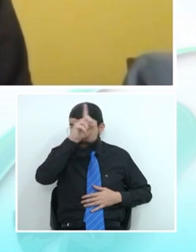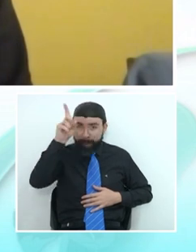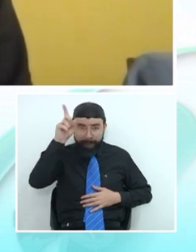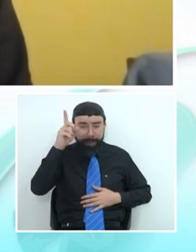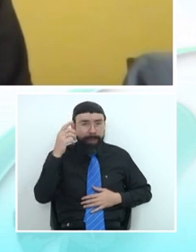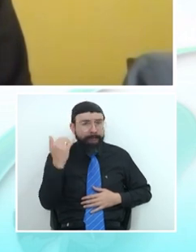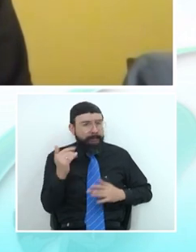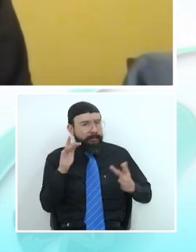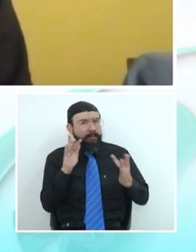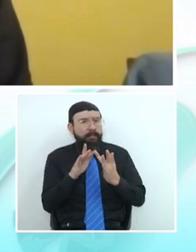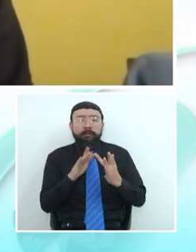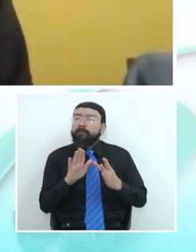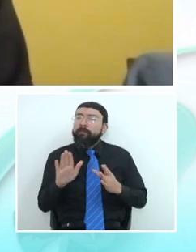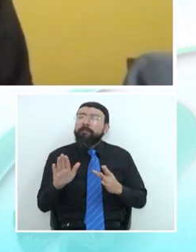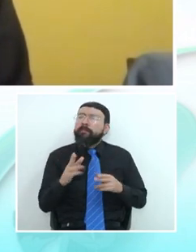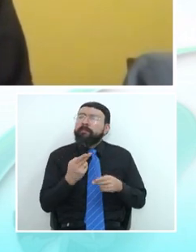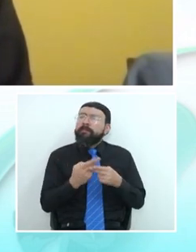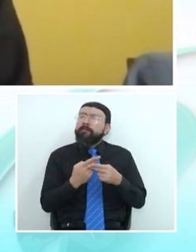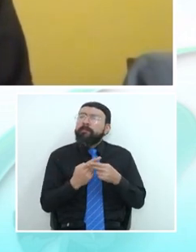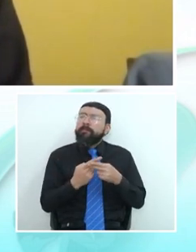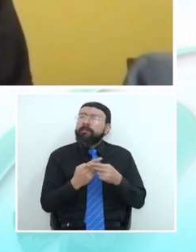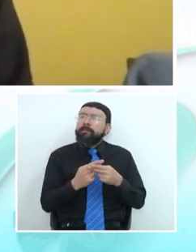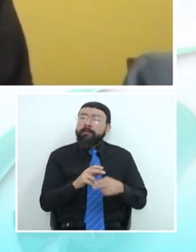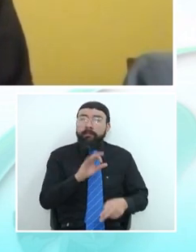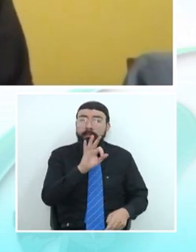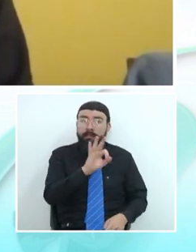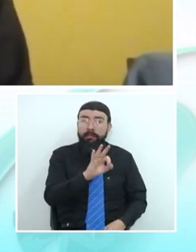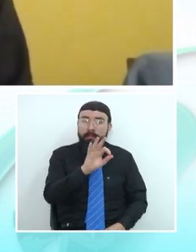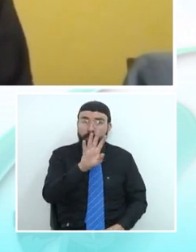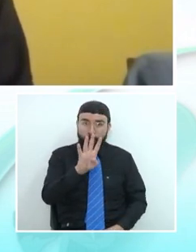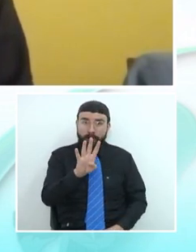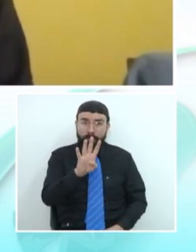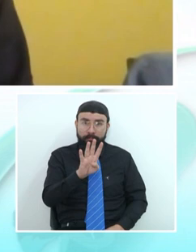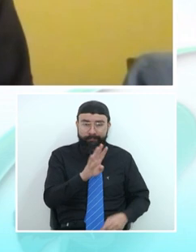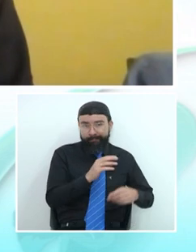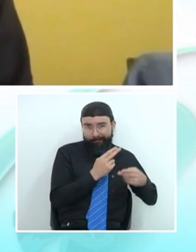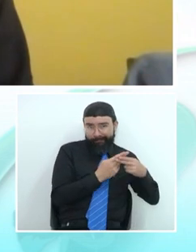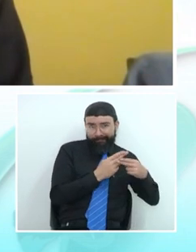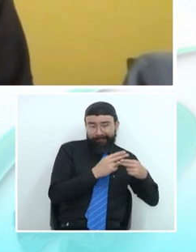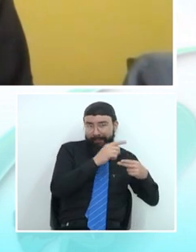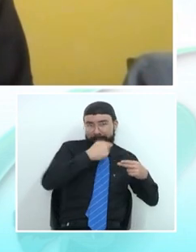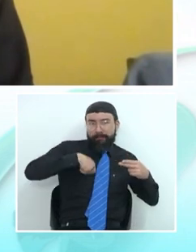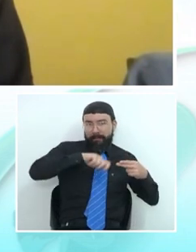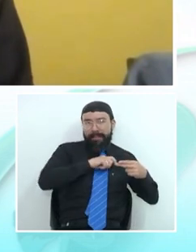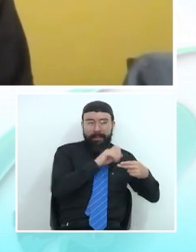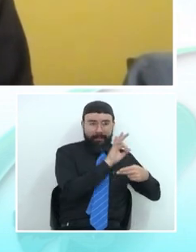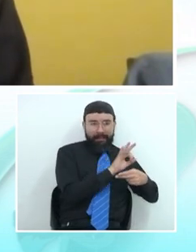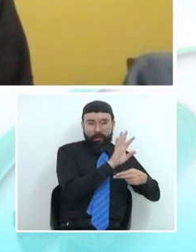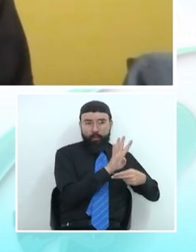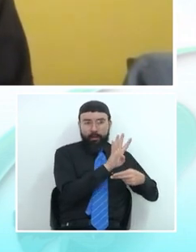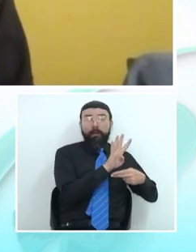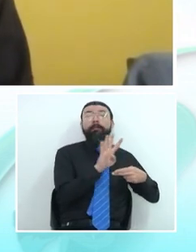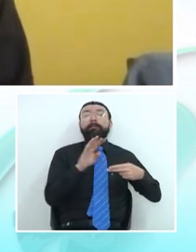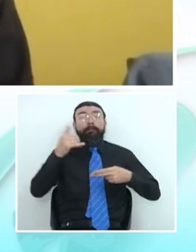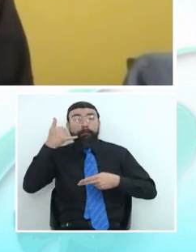puede comunicar, que es el 34, que es el indicativo de España. Y el teléfono es